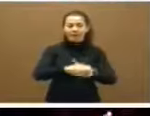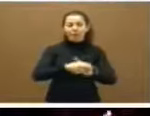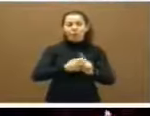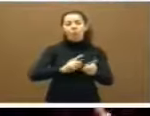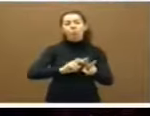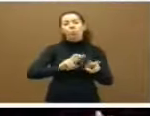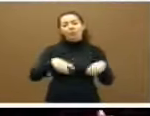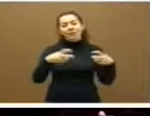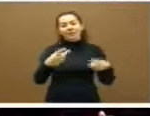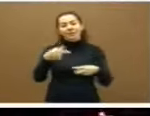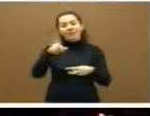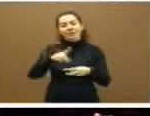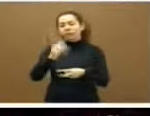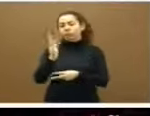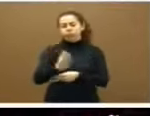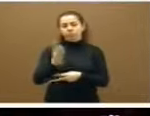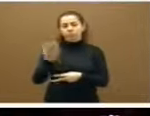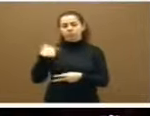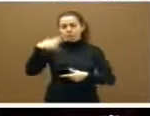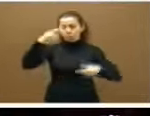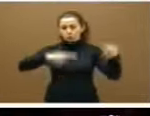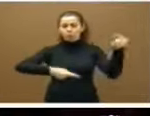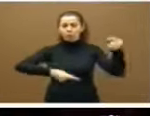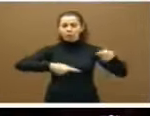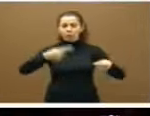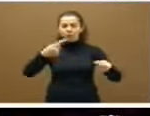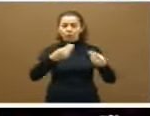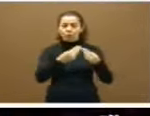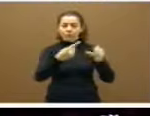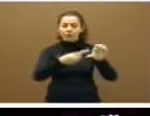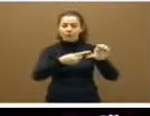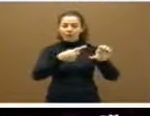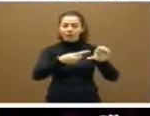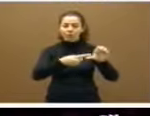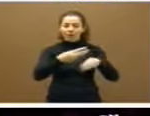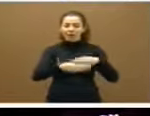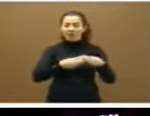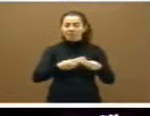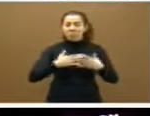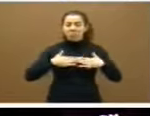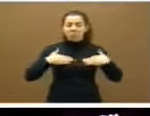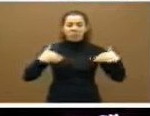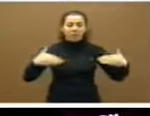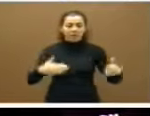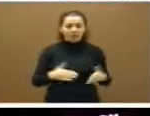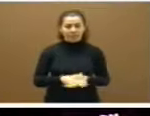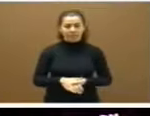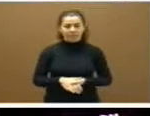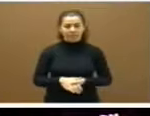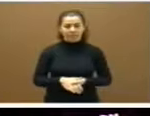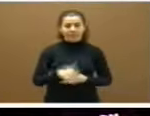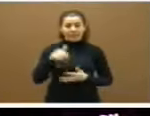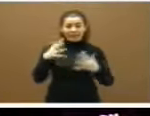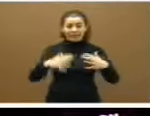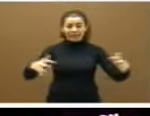e incluso destrozar el presupuesto de la Junta a su antojo y además que esta Cámara